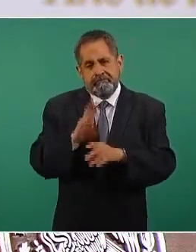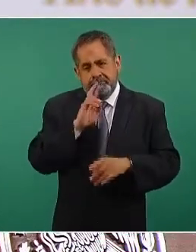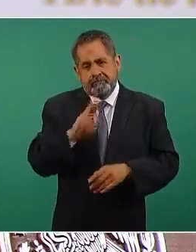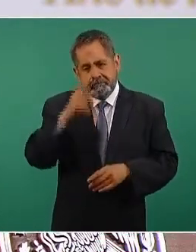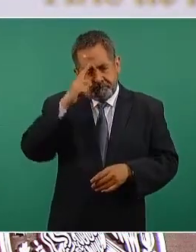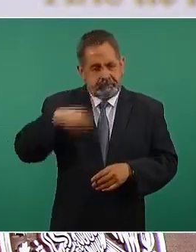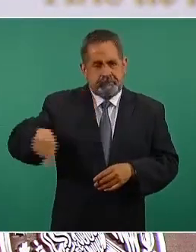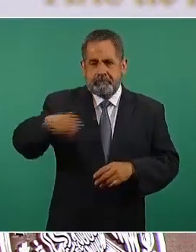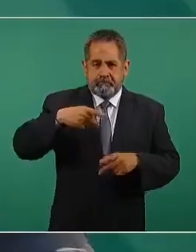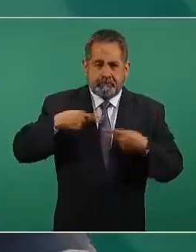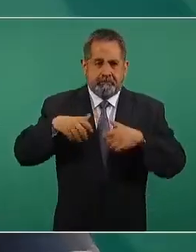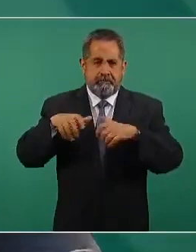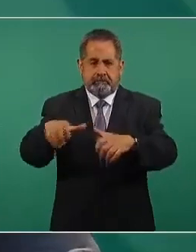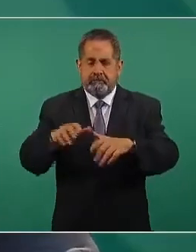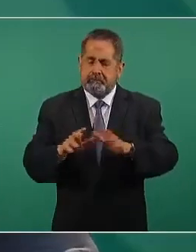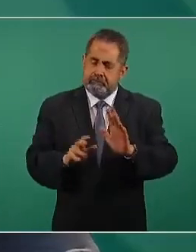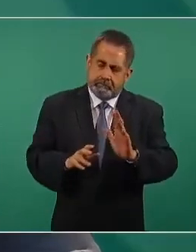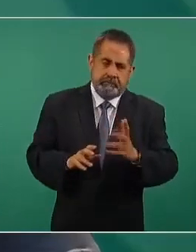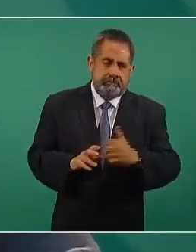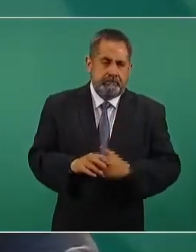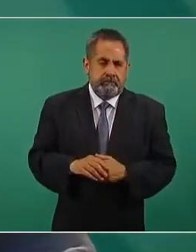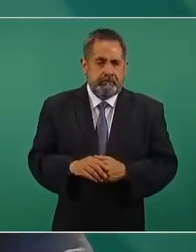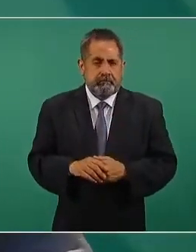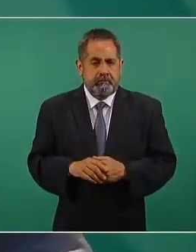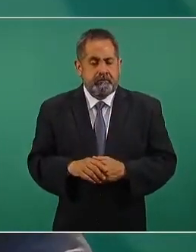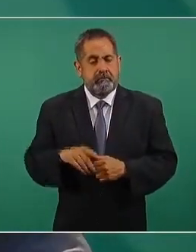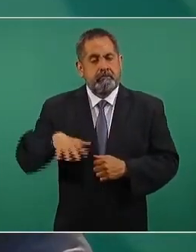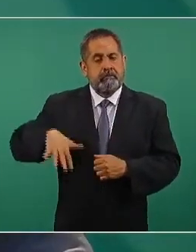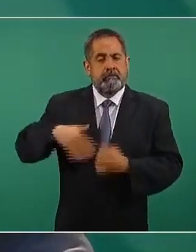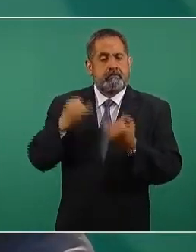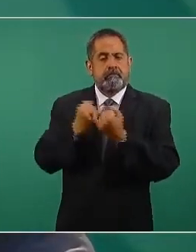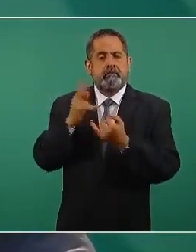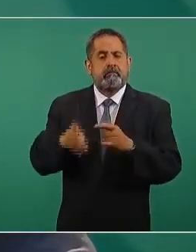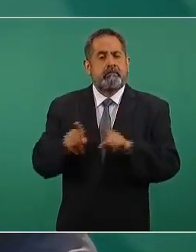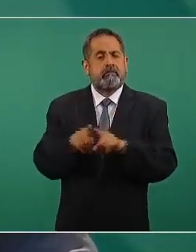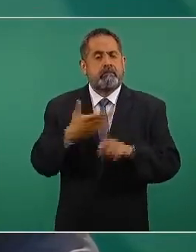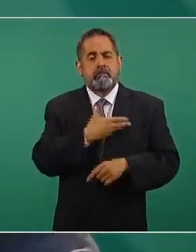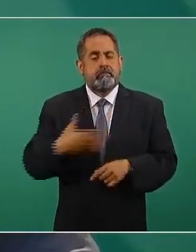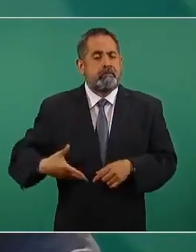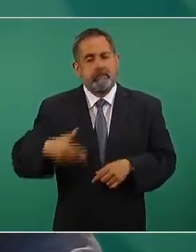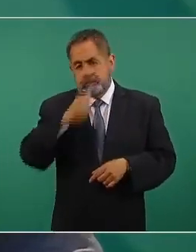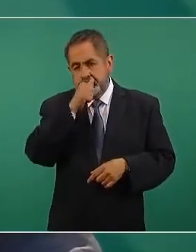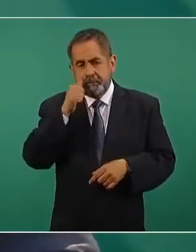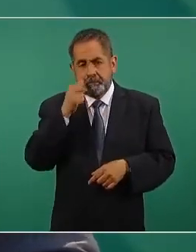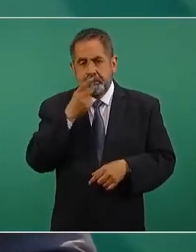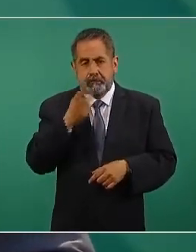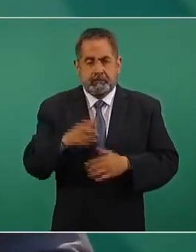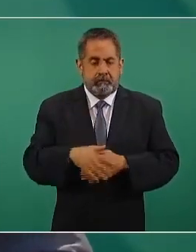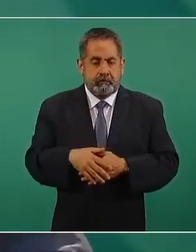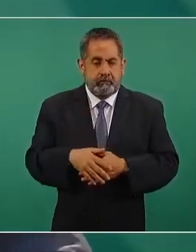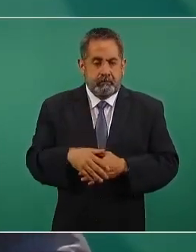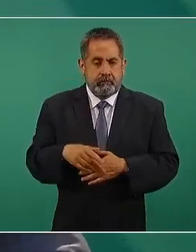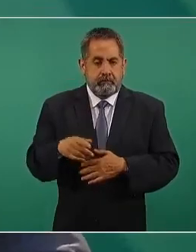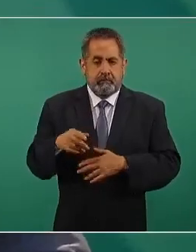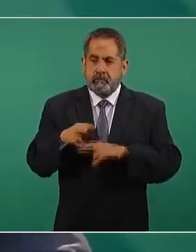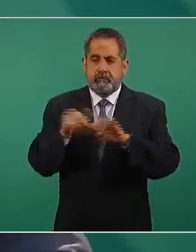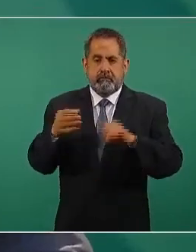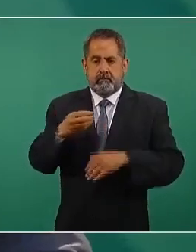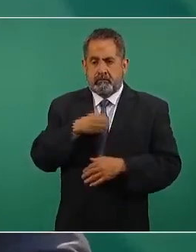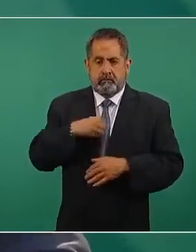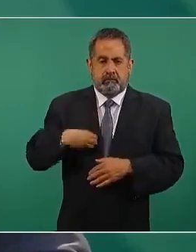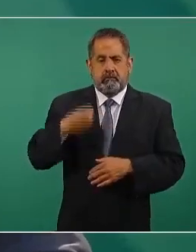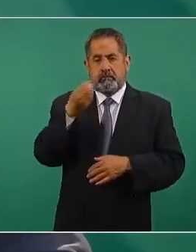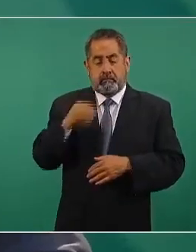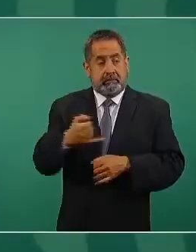responderle al pueblo, pero también, como decía el presidente Juárez, nadie está obligado a